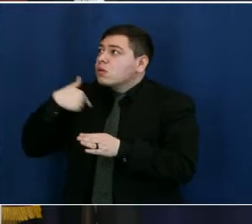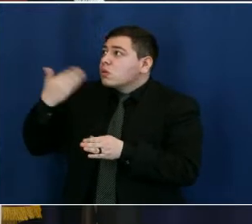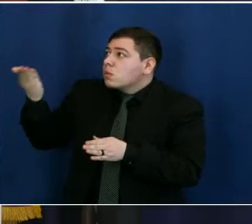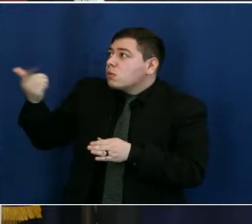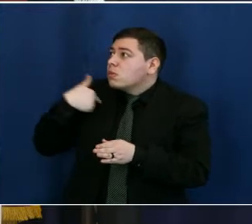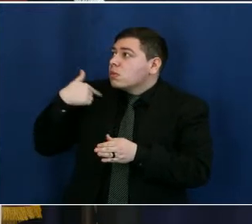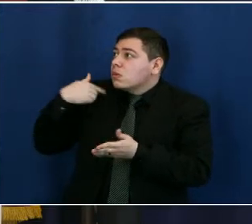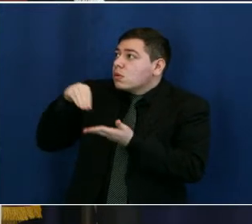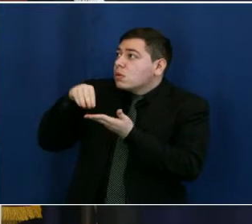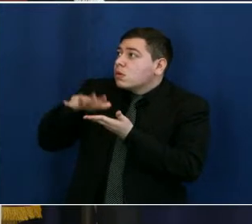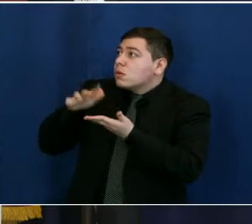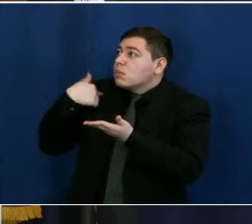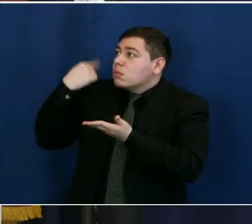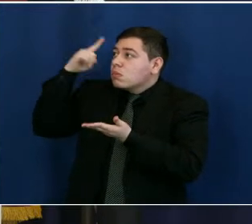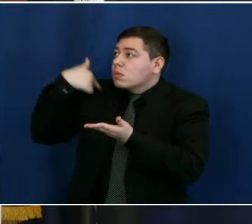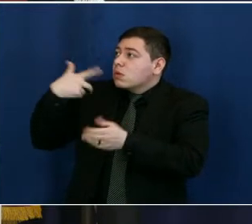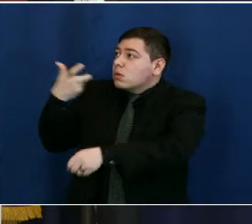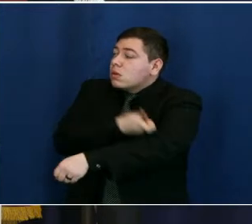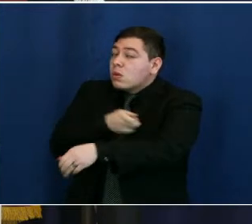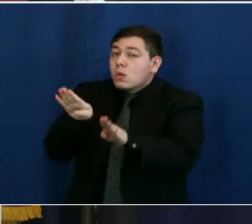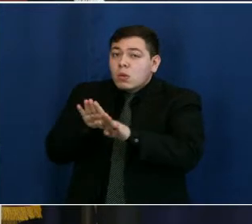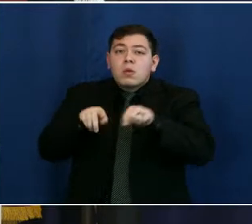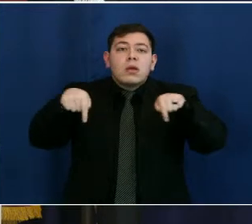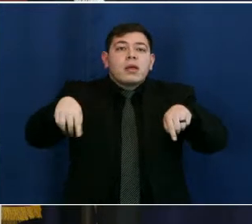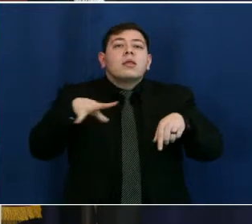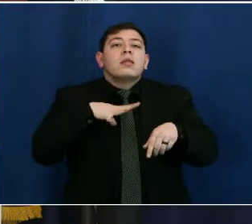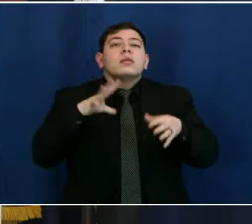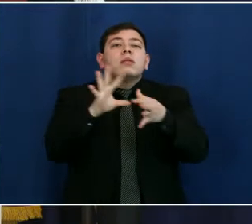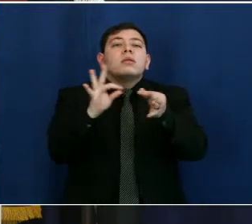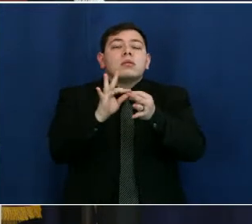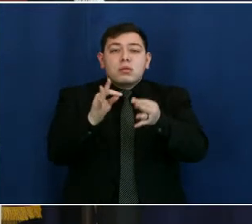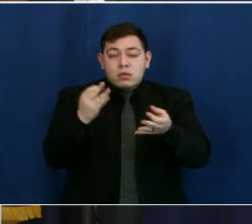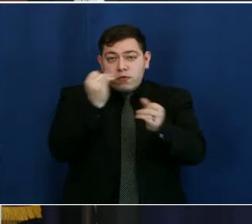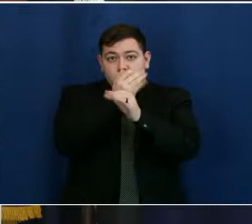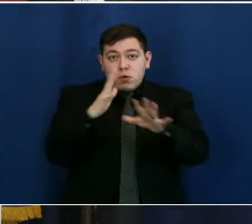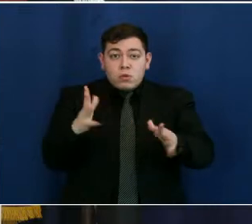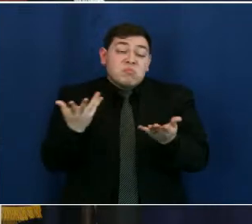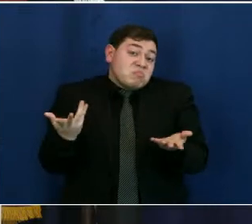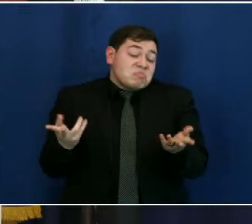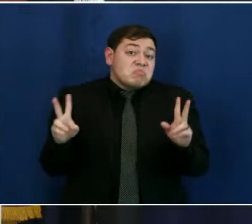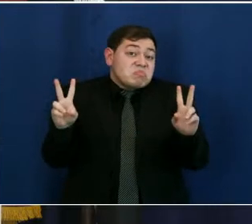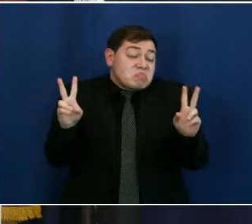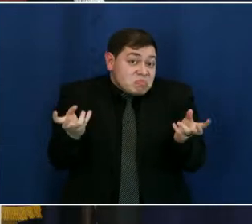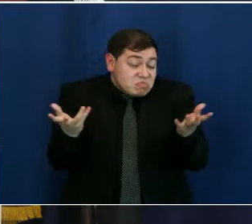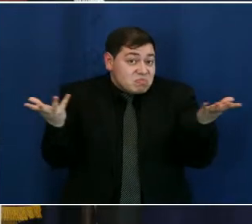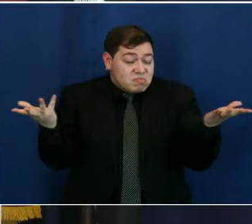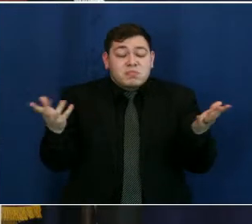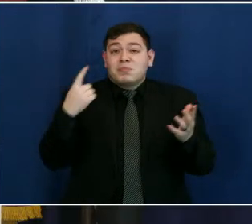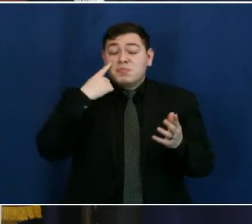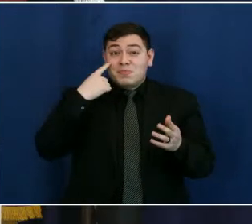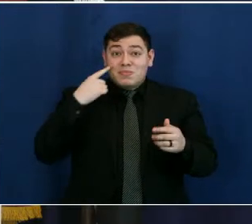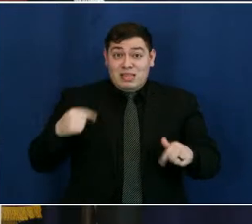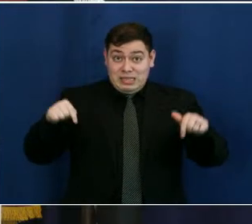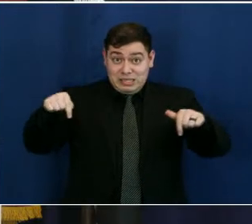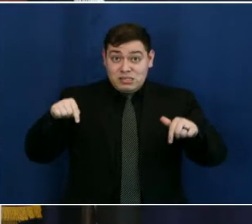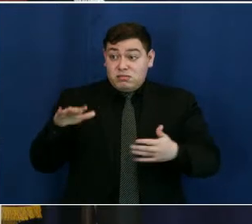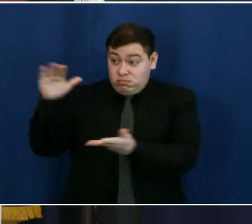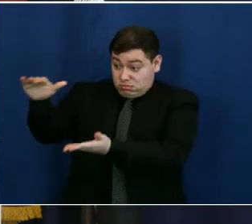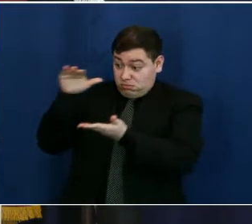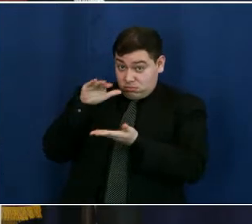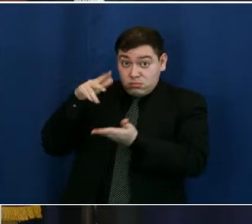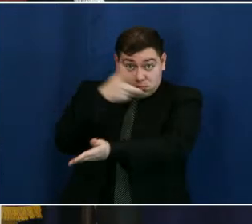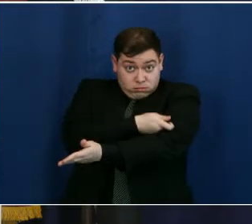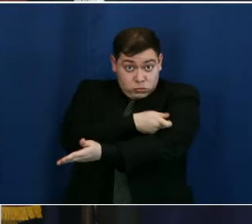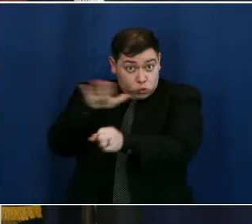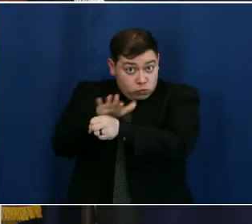del condado recomendó y la información es pues de que mientras que lo que estamos haciendo ahorita es que ocupamos tener más vacunas. Entre más